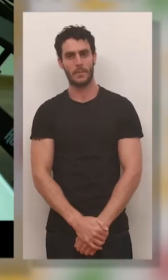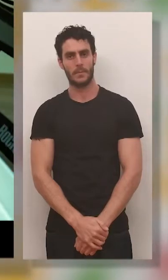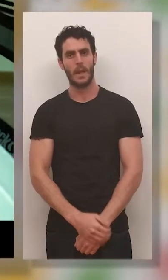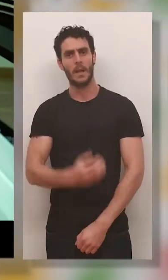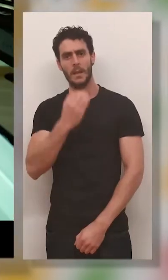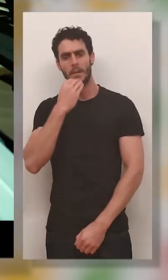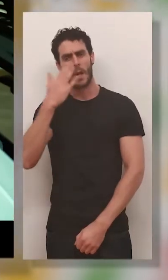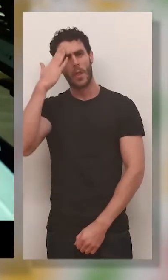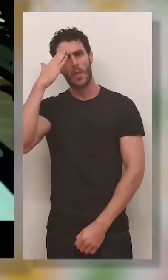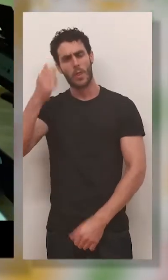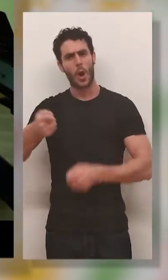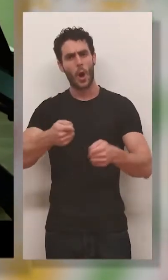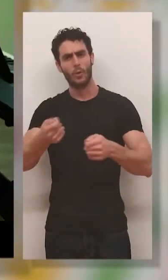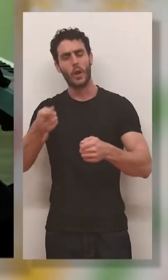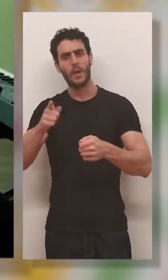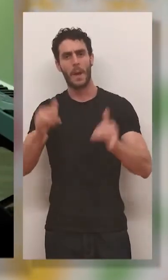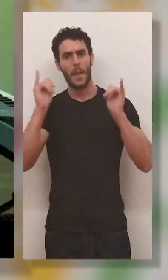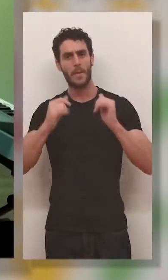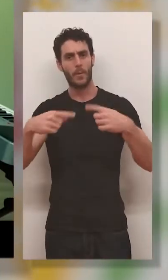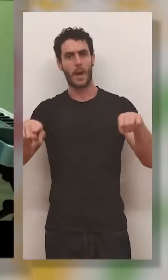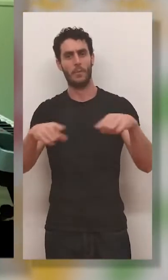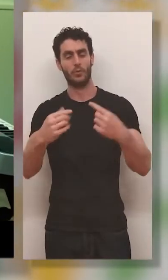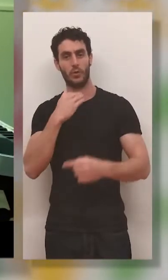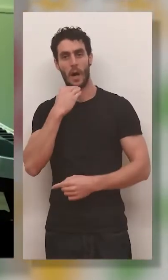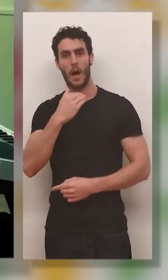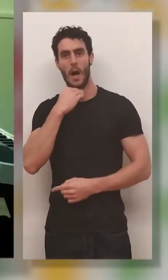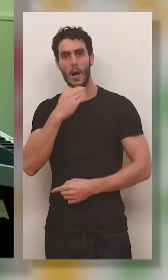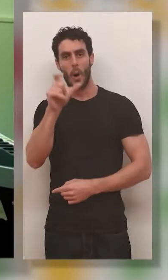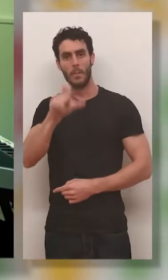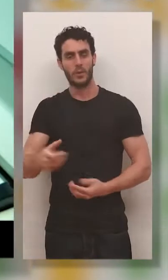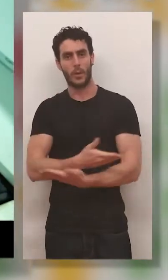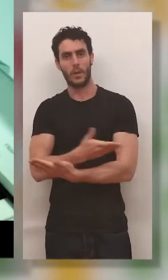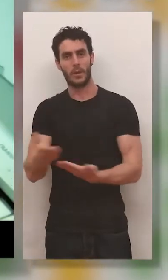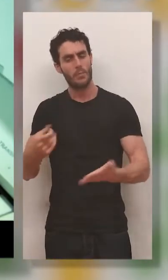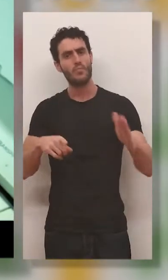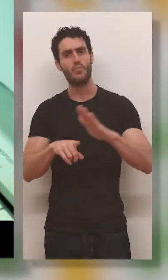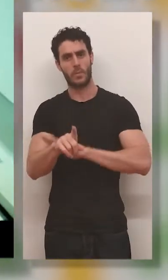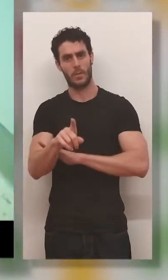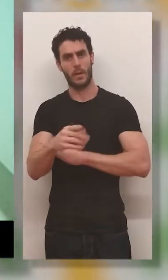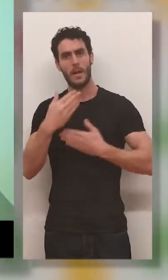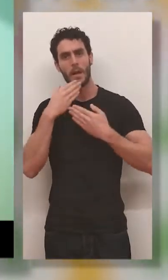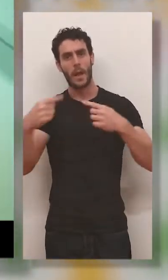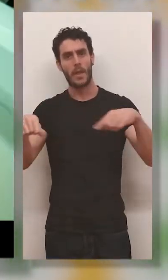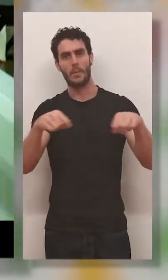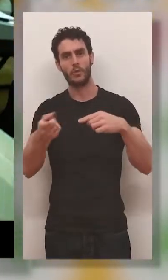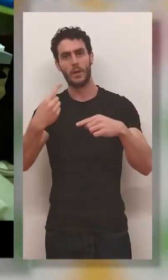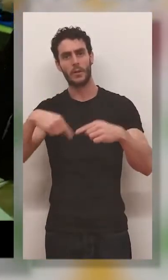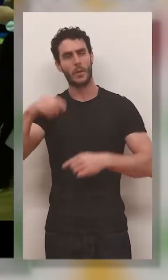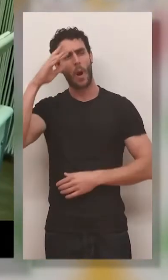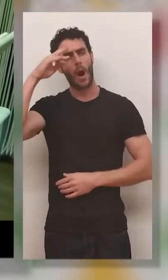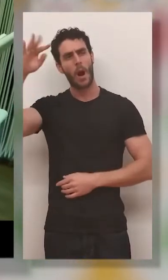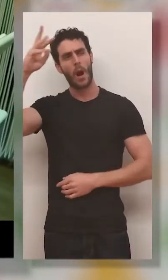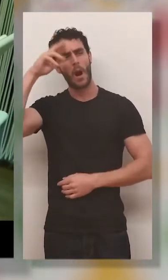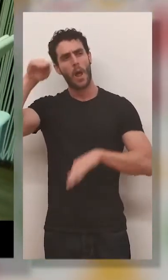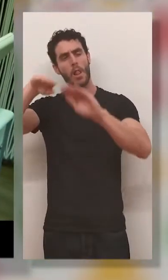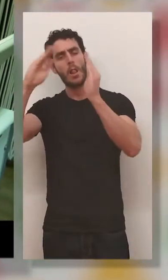Dominar y sobre todo disfrutar de la música es algo que enriquece a cualquier persona. Nos permite transportarnos hasta otros lugares